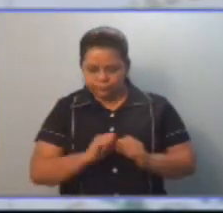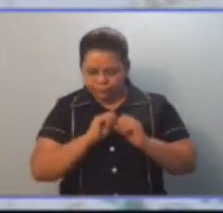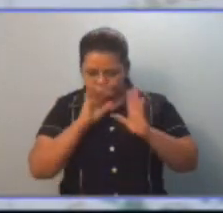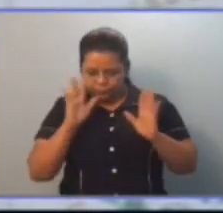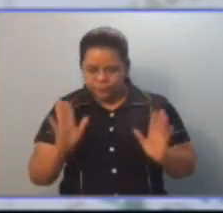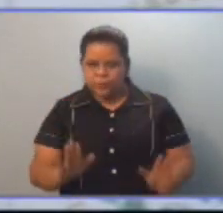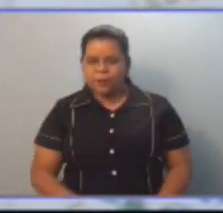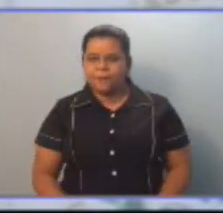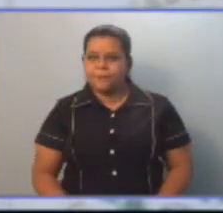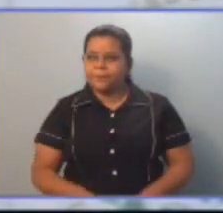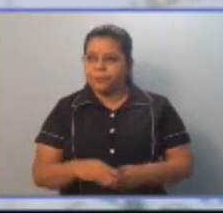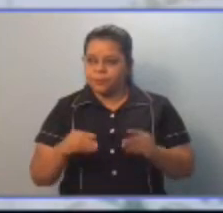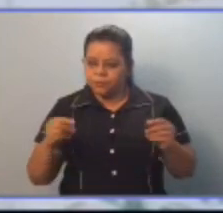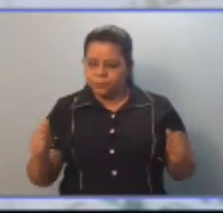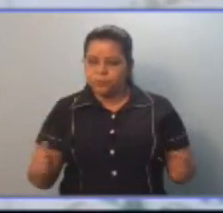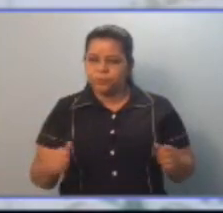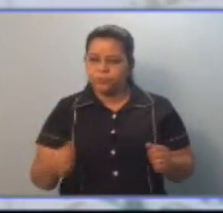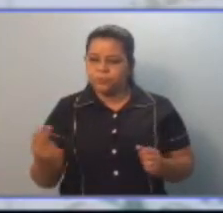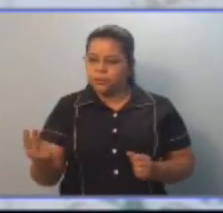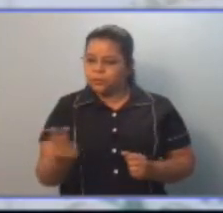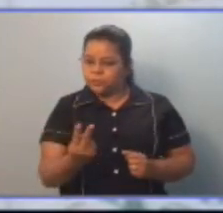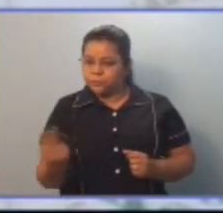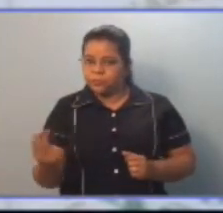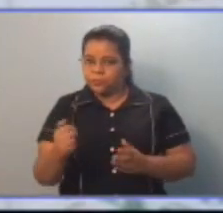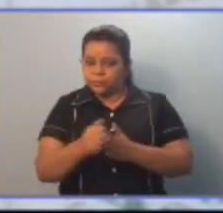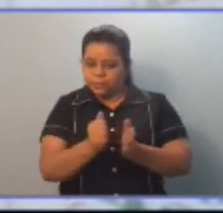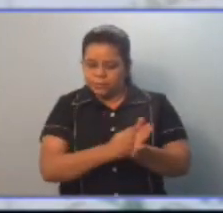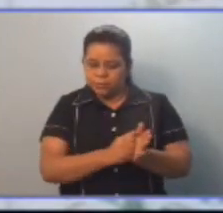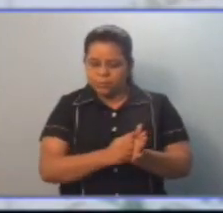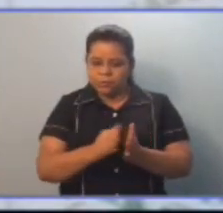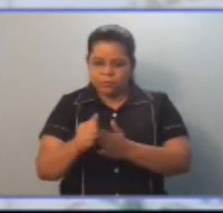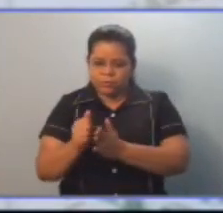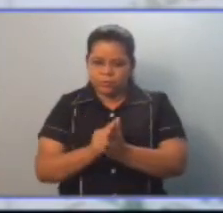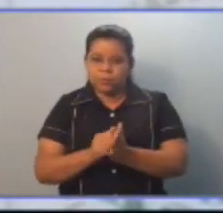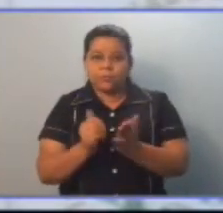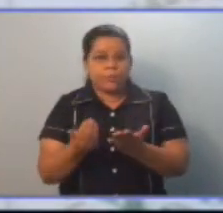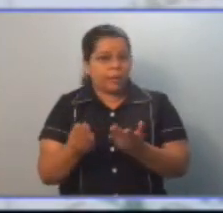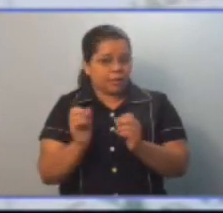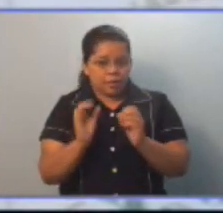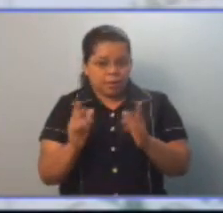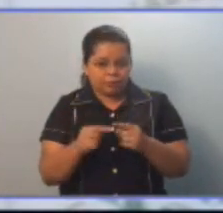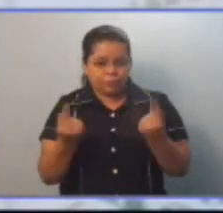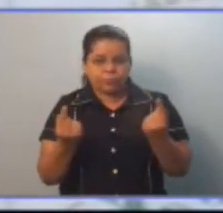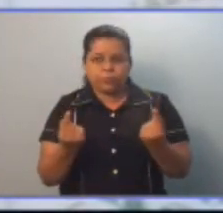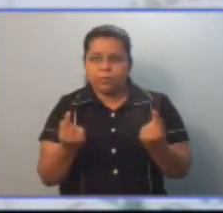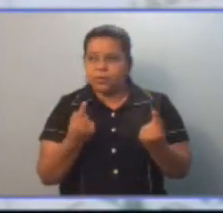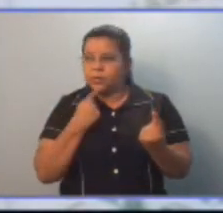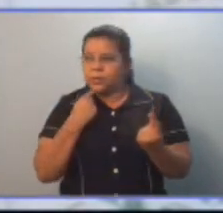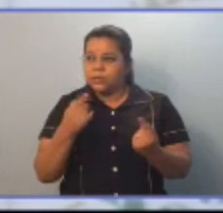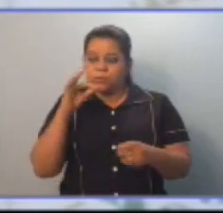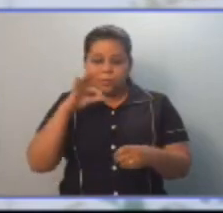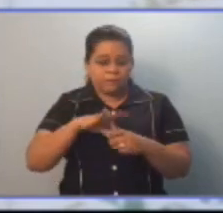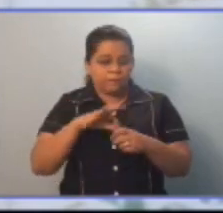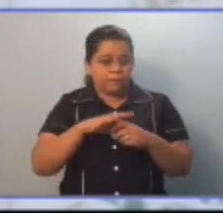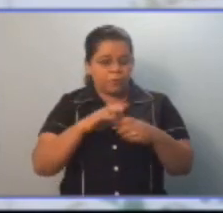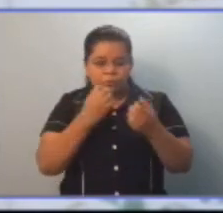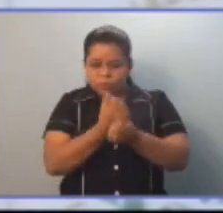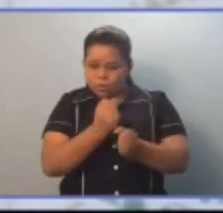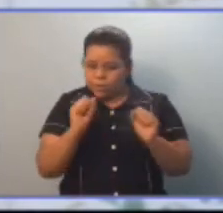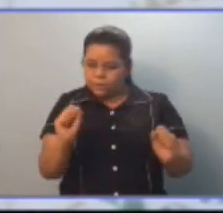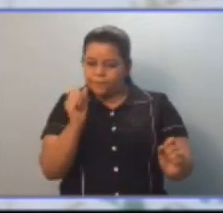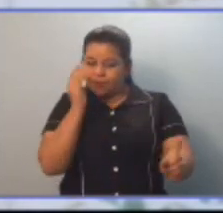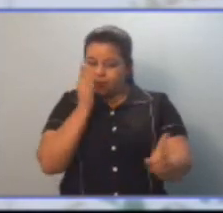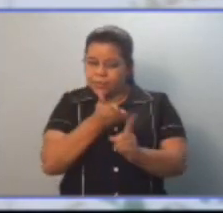efectivamente, la solución en estos dos artículos para que no hubiera ese choque en cuanto a que el voto será libre,